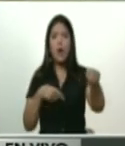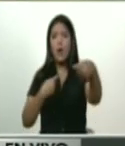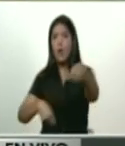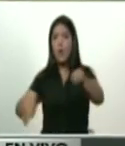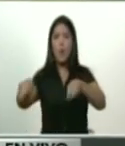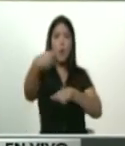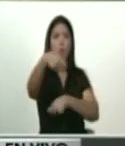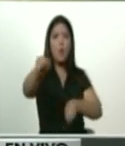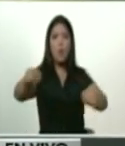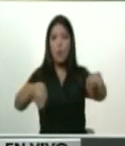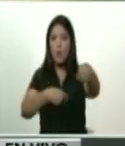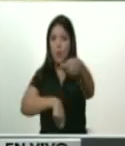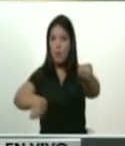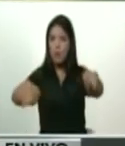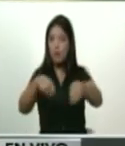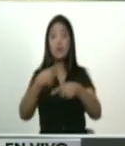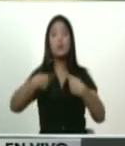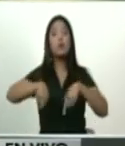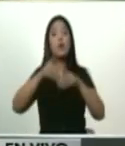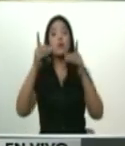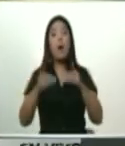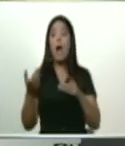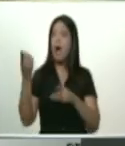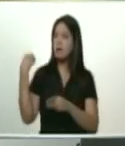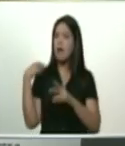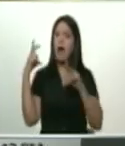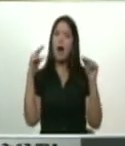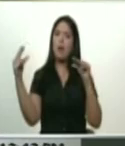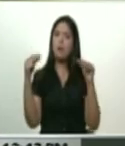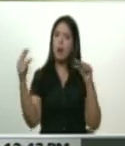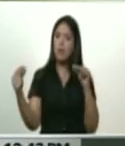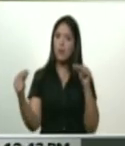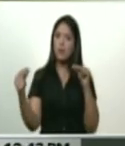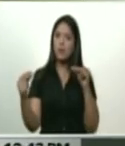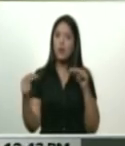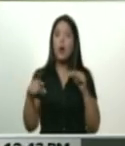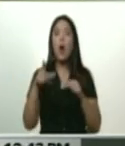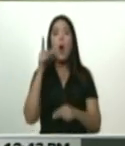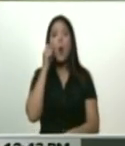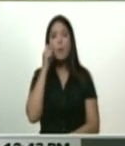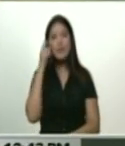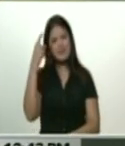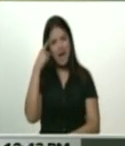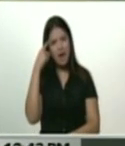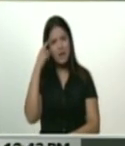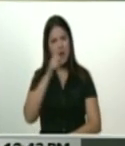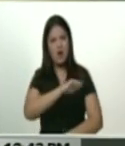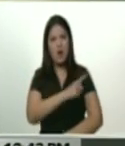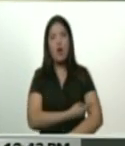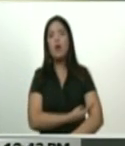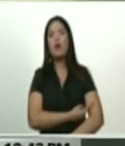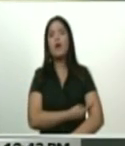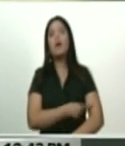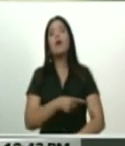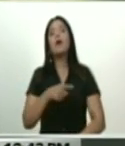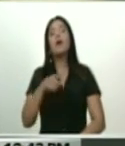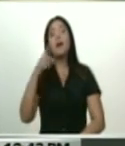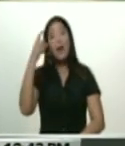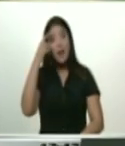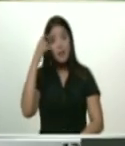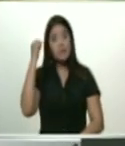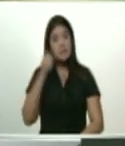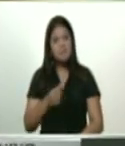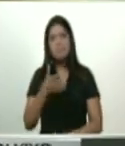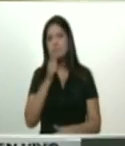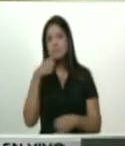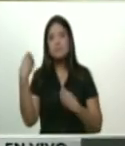y entonces hemos decidido, ayer conversamos con Winston Vallenilla, con el Teniente Escalona, y el día llanero se lo